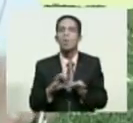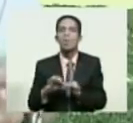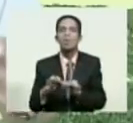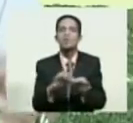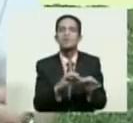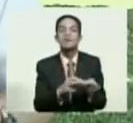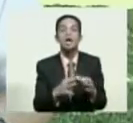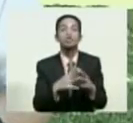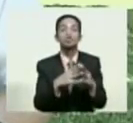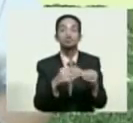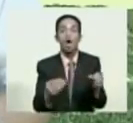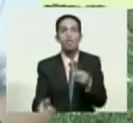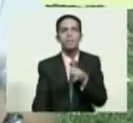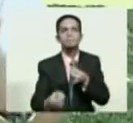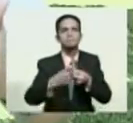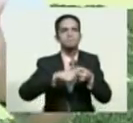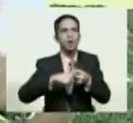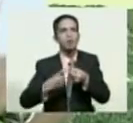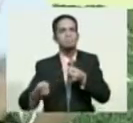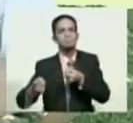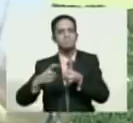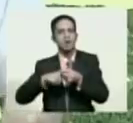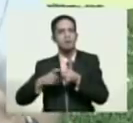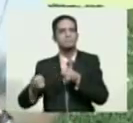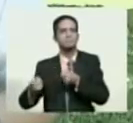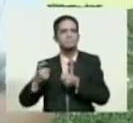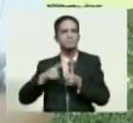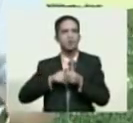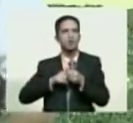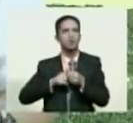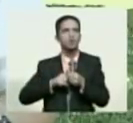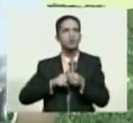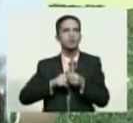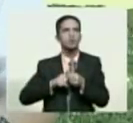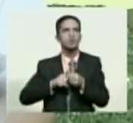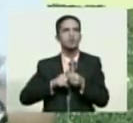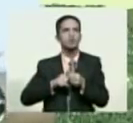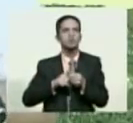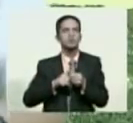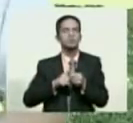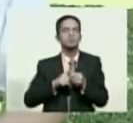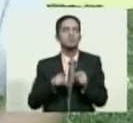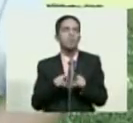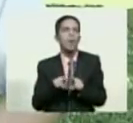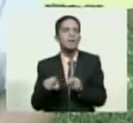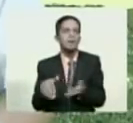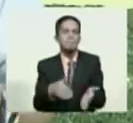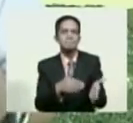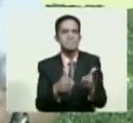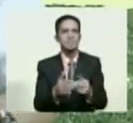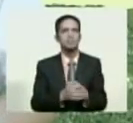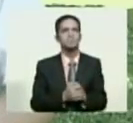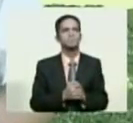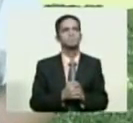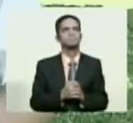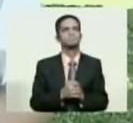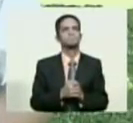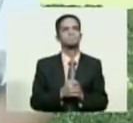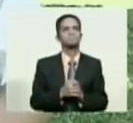todos concretamente y estipulados en un solo camino. Bueno, vamos entonces nosotros